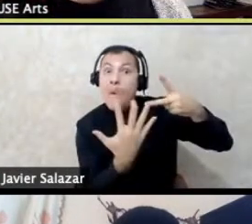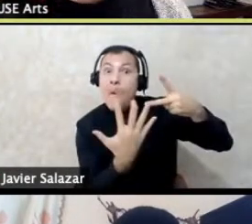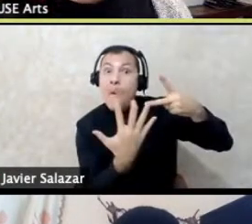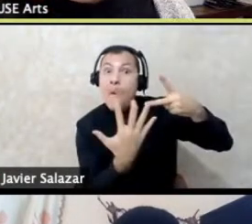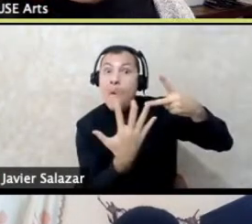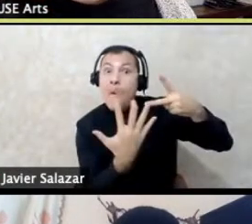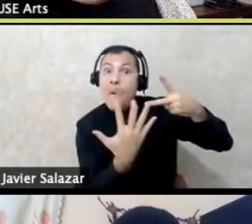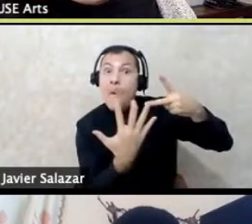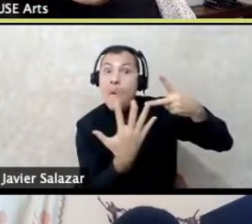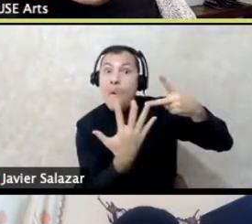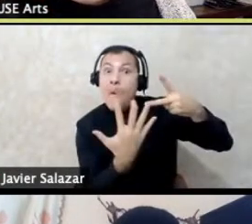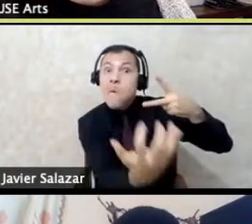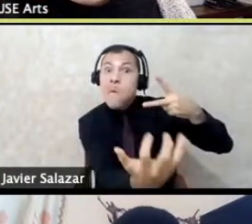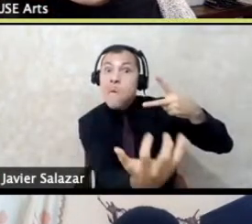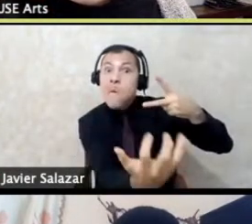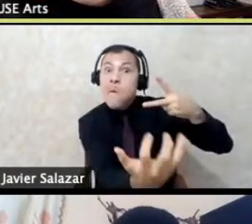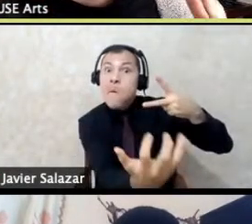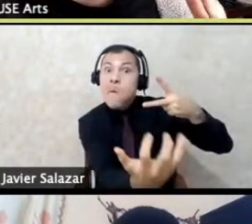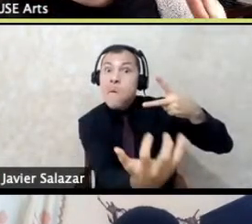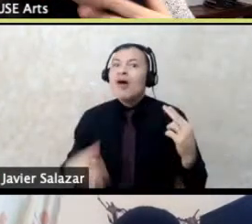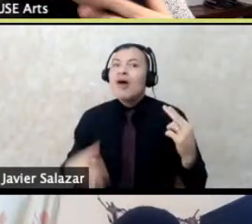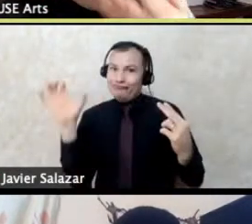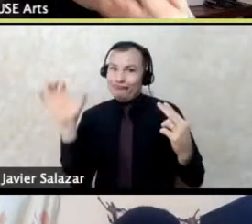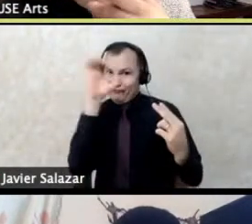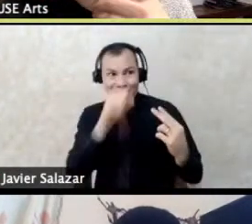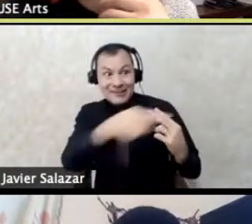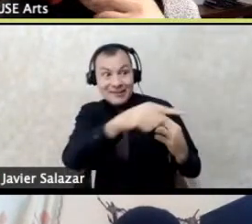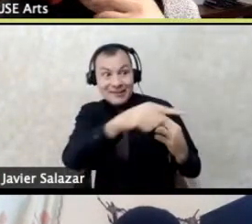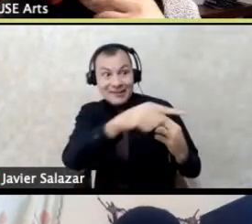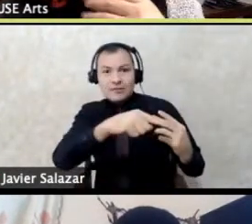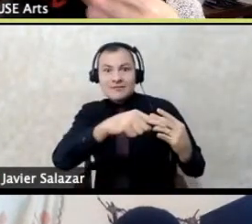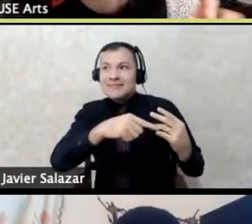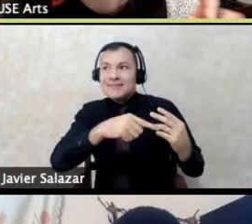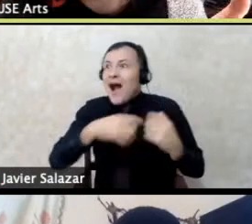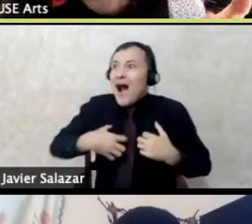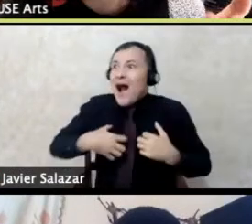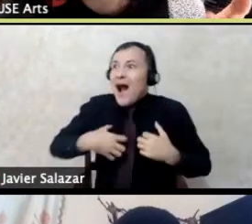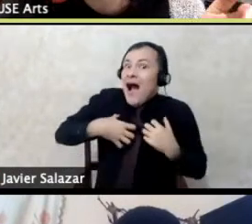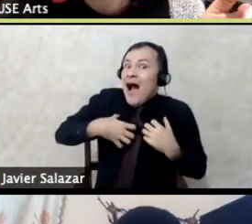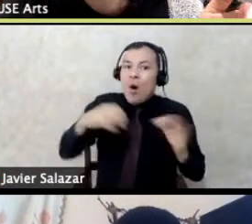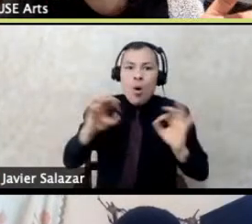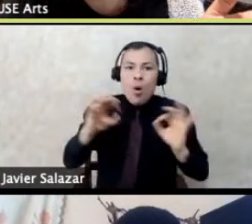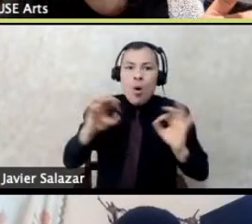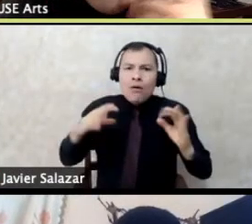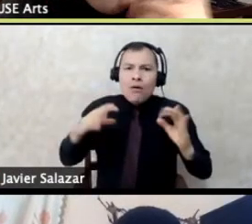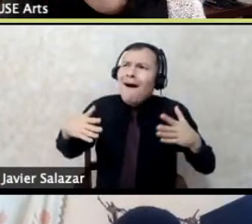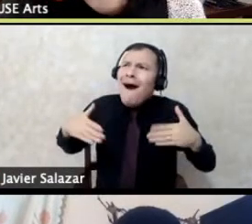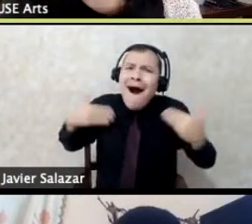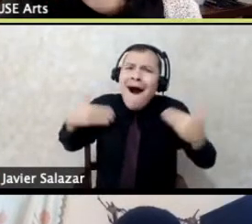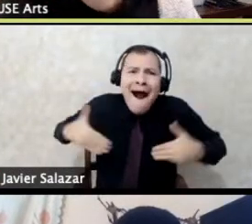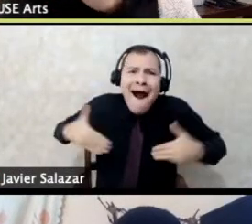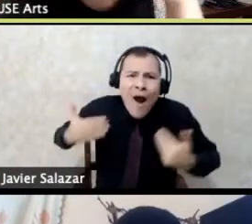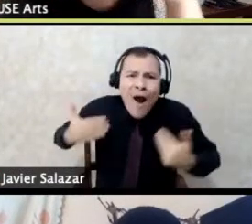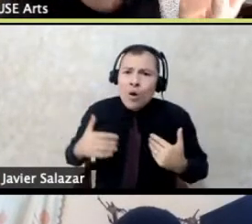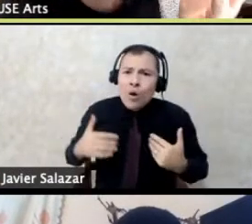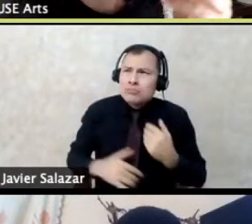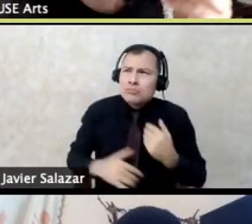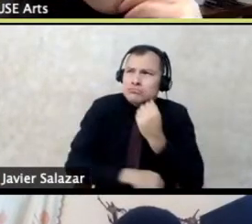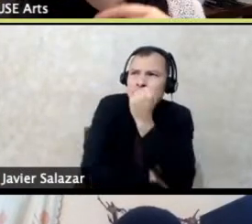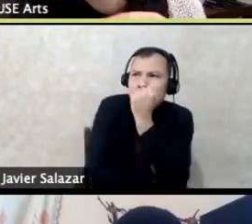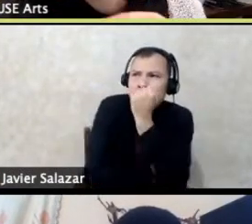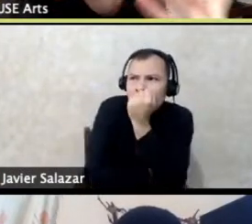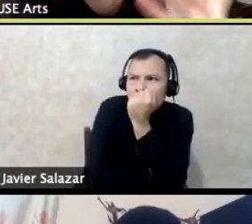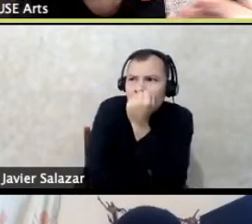está experimentando cuando está enfrente de nosotros. Pero aquí estábamos nosotros poniendo nuestro contenido en línea y solo